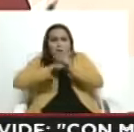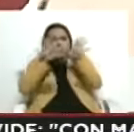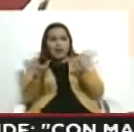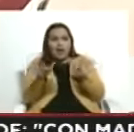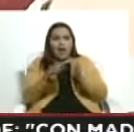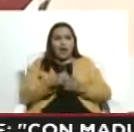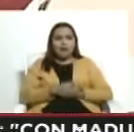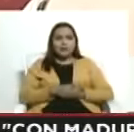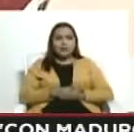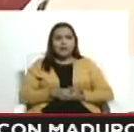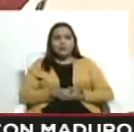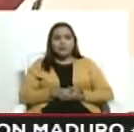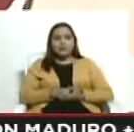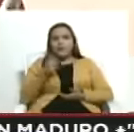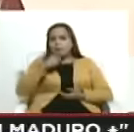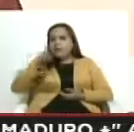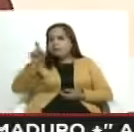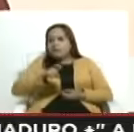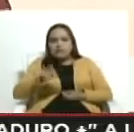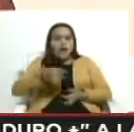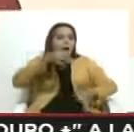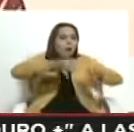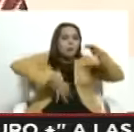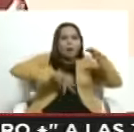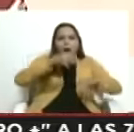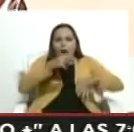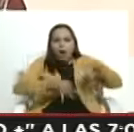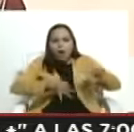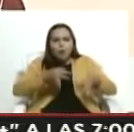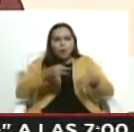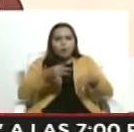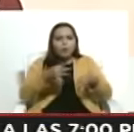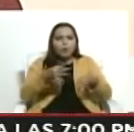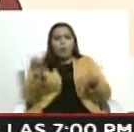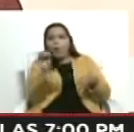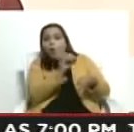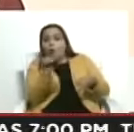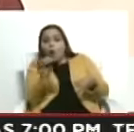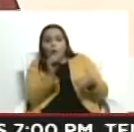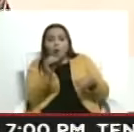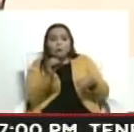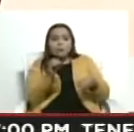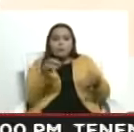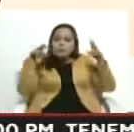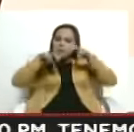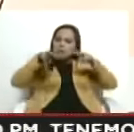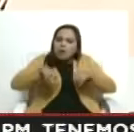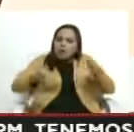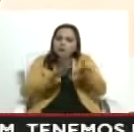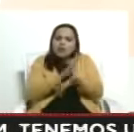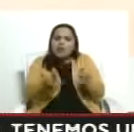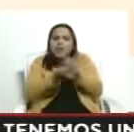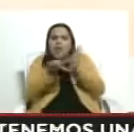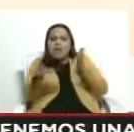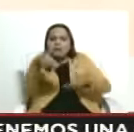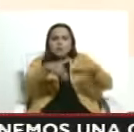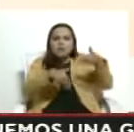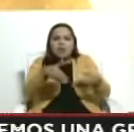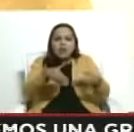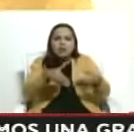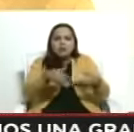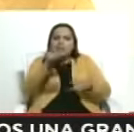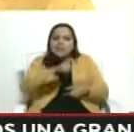Ahí no se necesita ser abogado, no se necesita ser jurisconsulto, no. Lo que se necesita es tener sentido